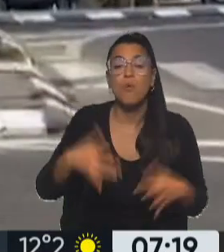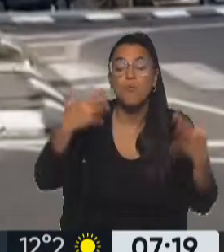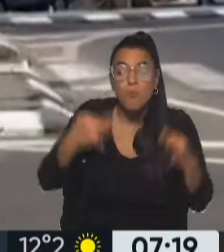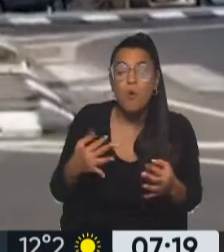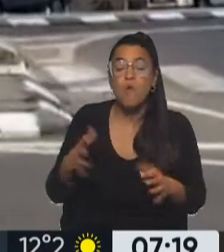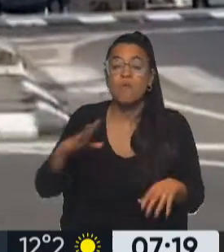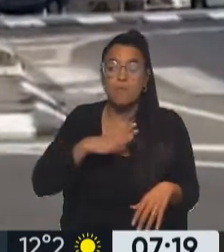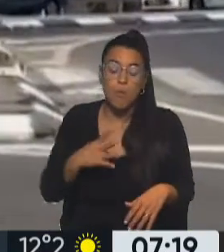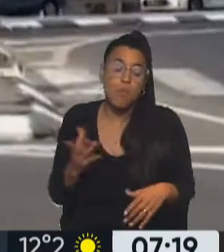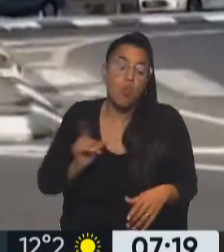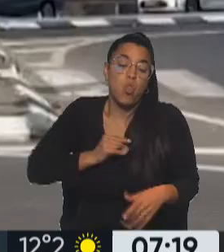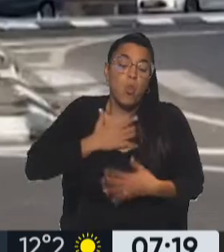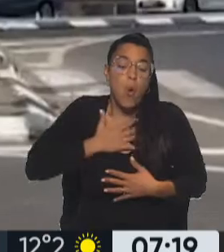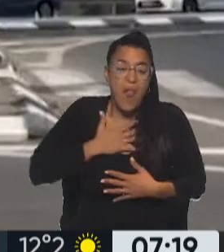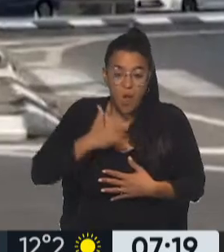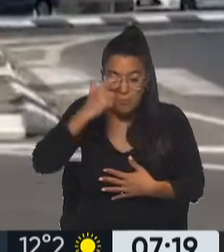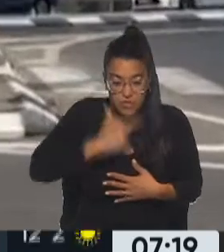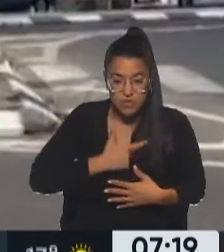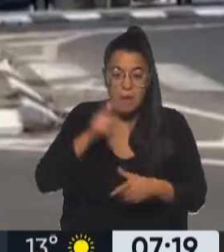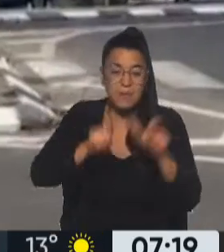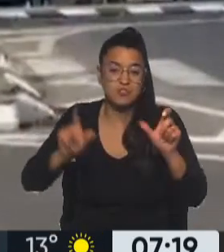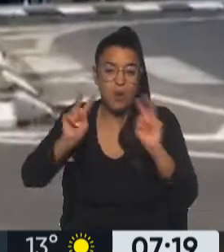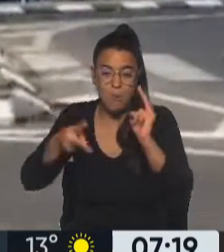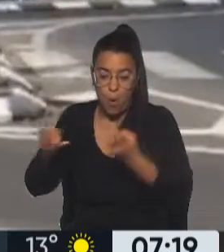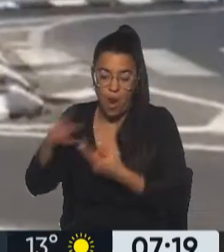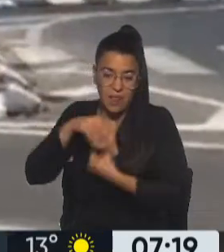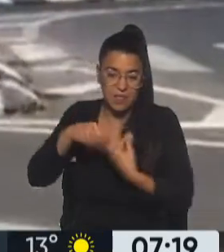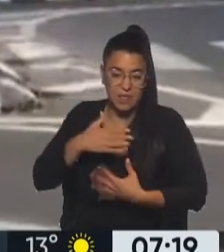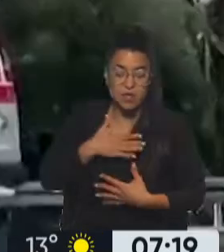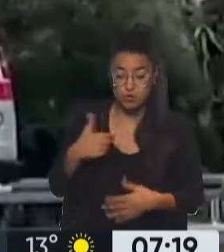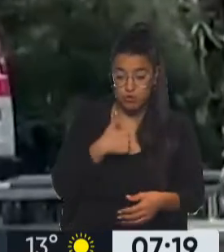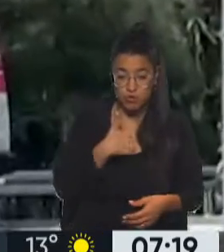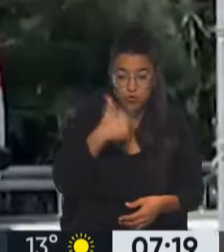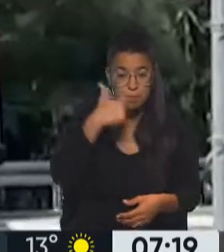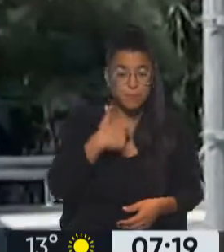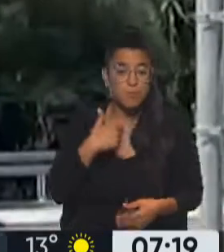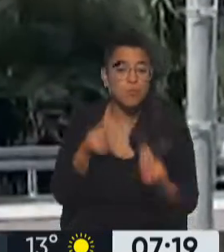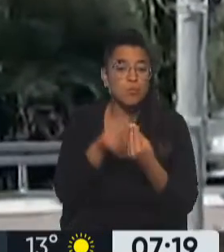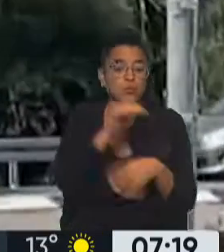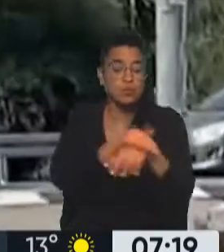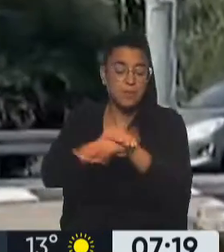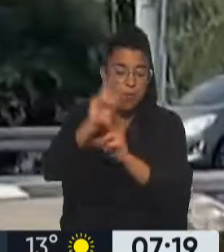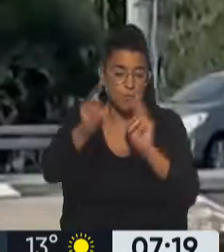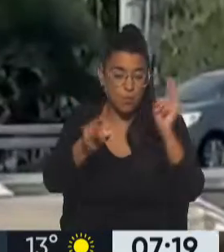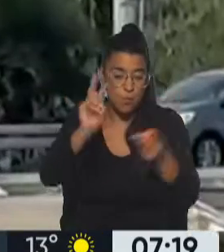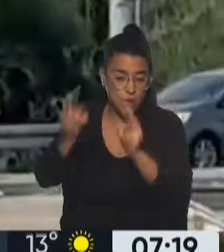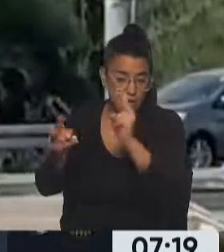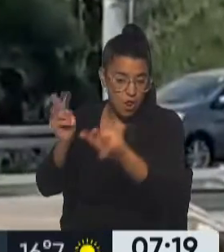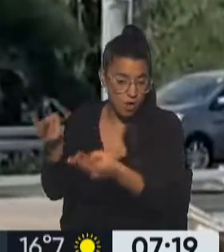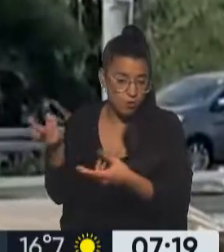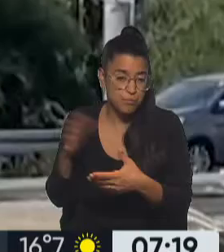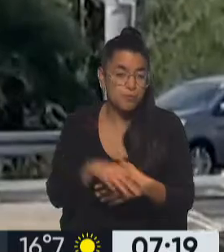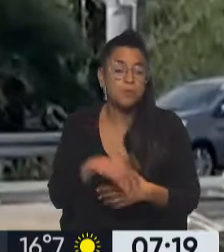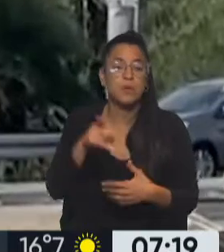Por supuesto hay duelo personal de quien tiene caídos. Directamente, yo personalmente perdí varios amigos en mi kibutz.